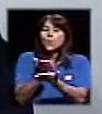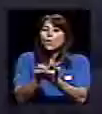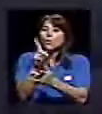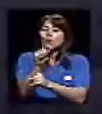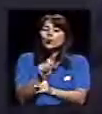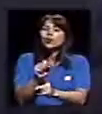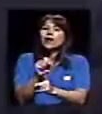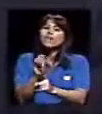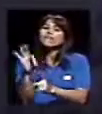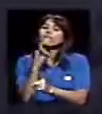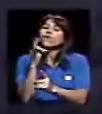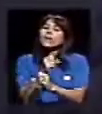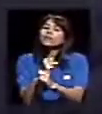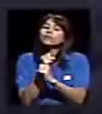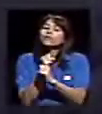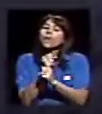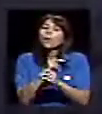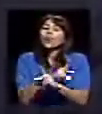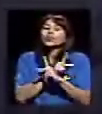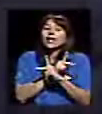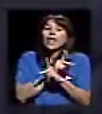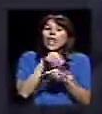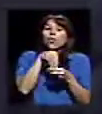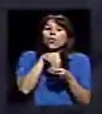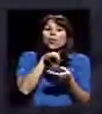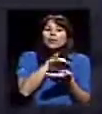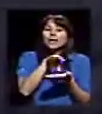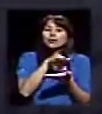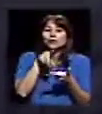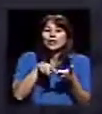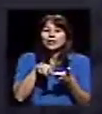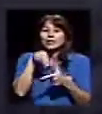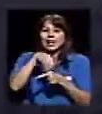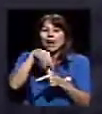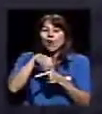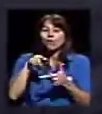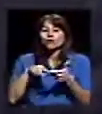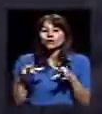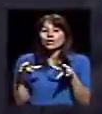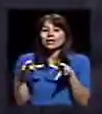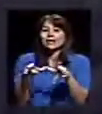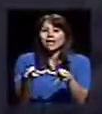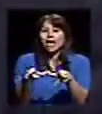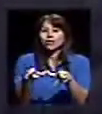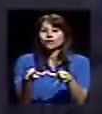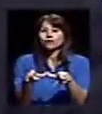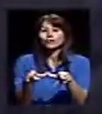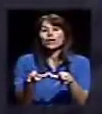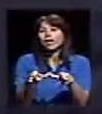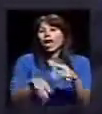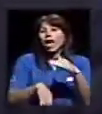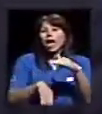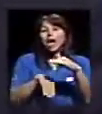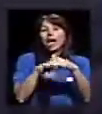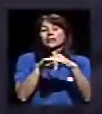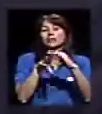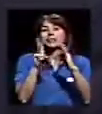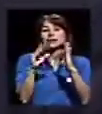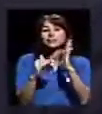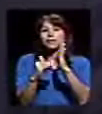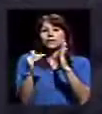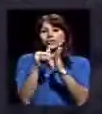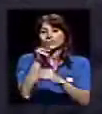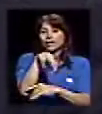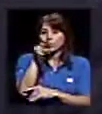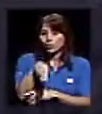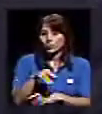cuentas corrientes, cuentas de ahorro y certificados hasta el equivalente de 6 millones de colones.